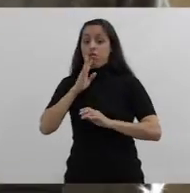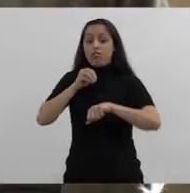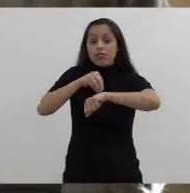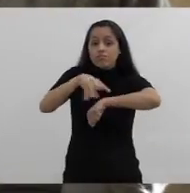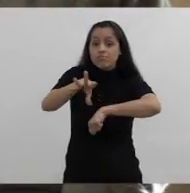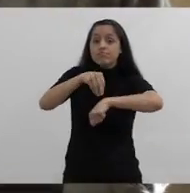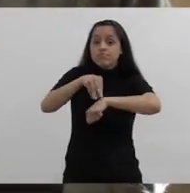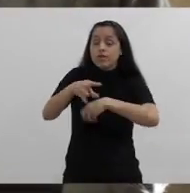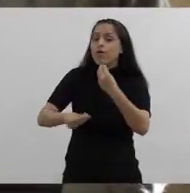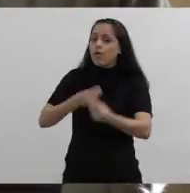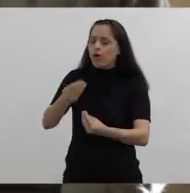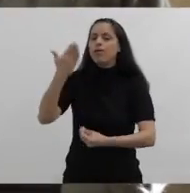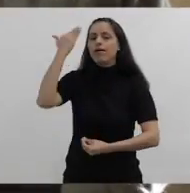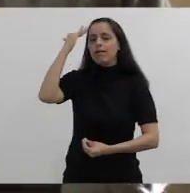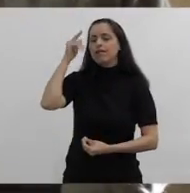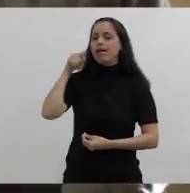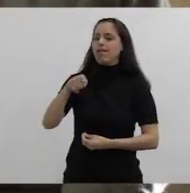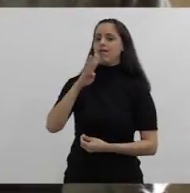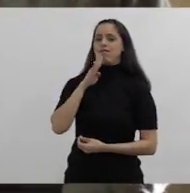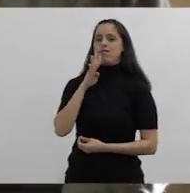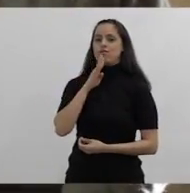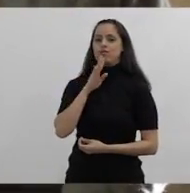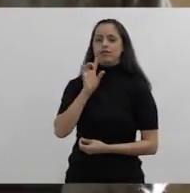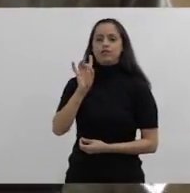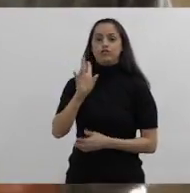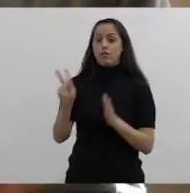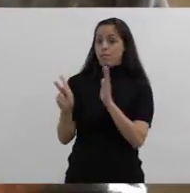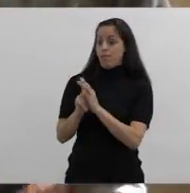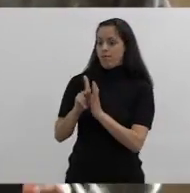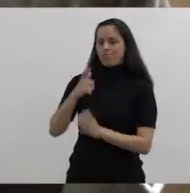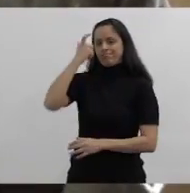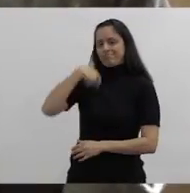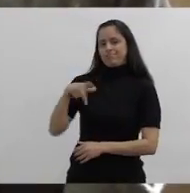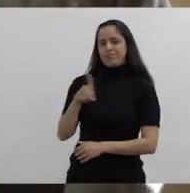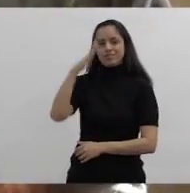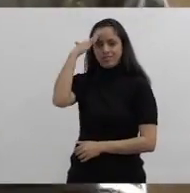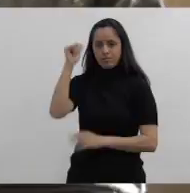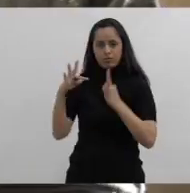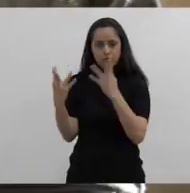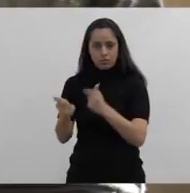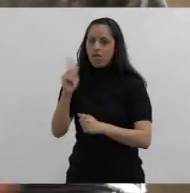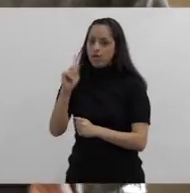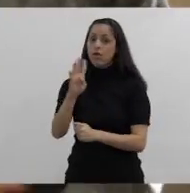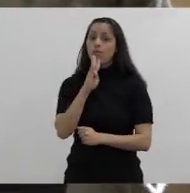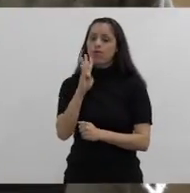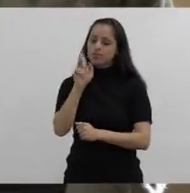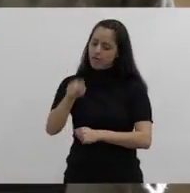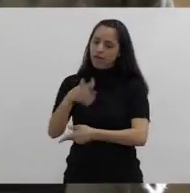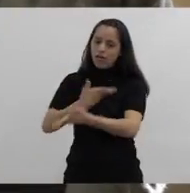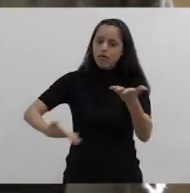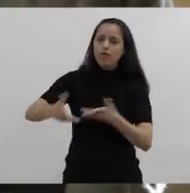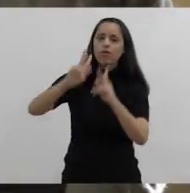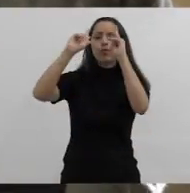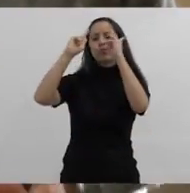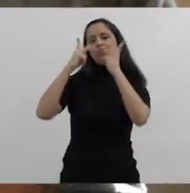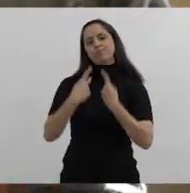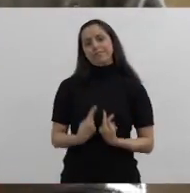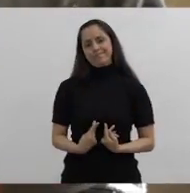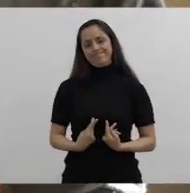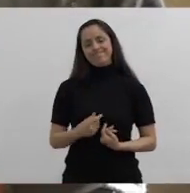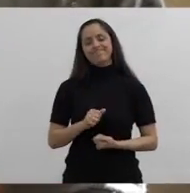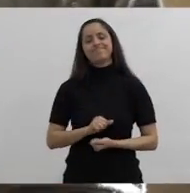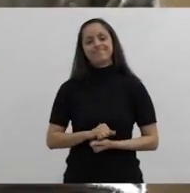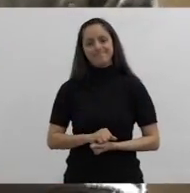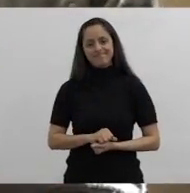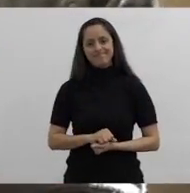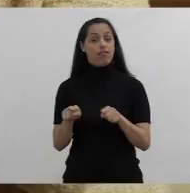de los conocimientos, ¿sí? Se entendió de que los conocimientos no eran del profesor, sino que los conocimientos